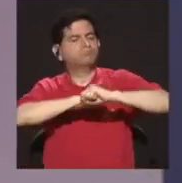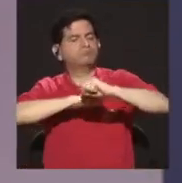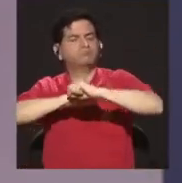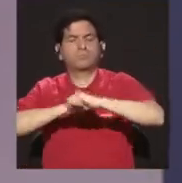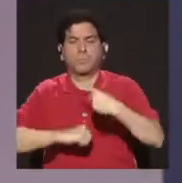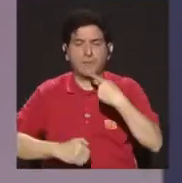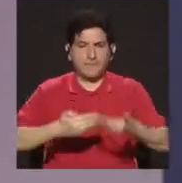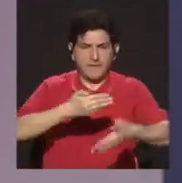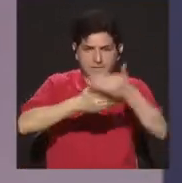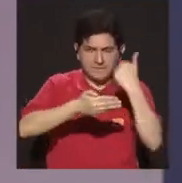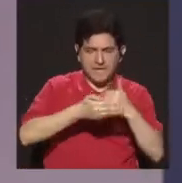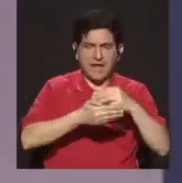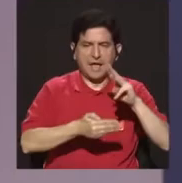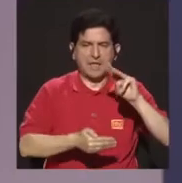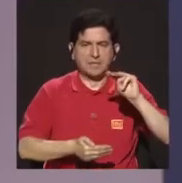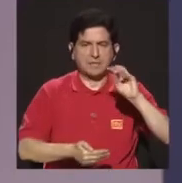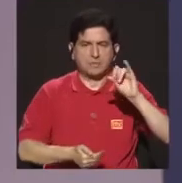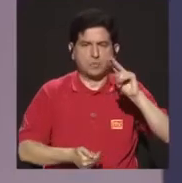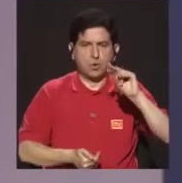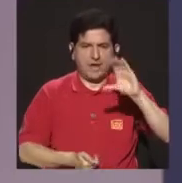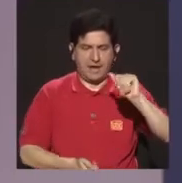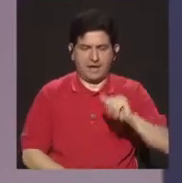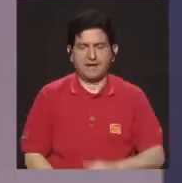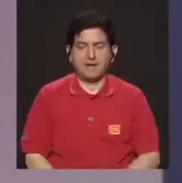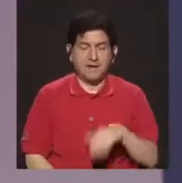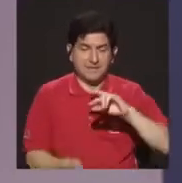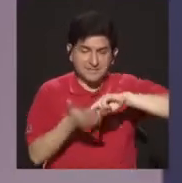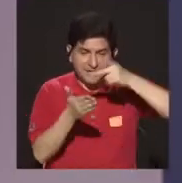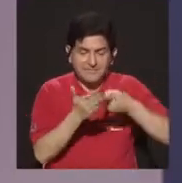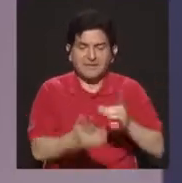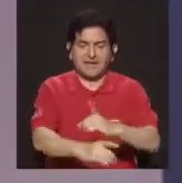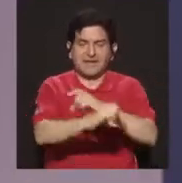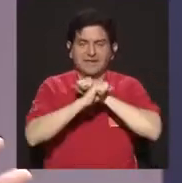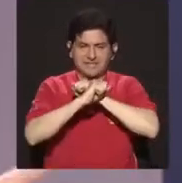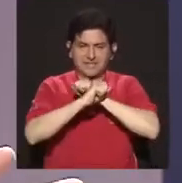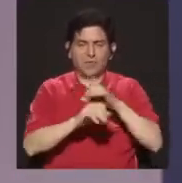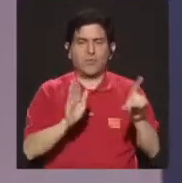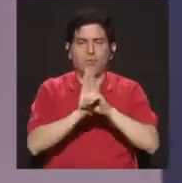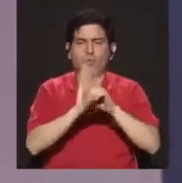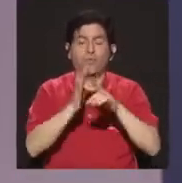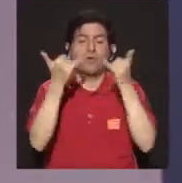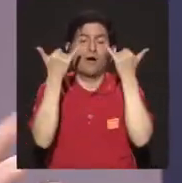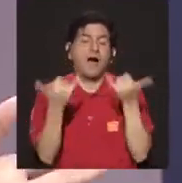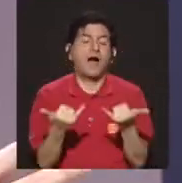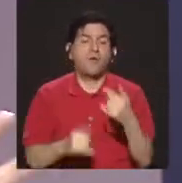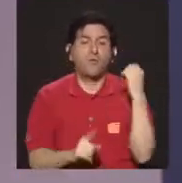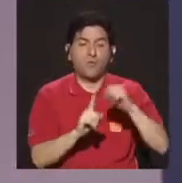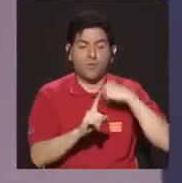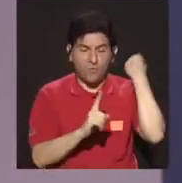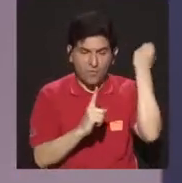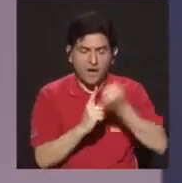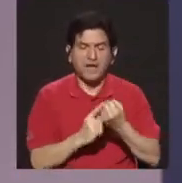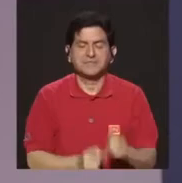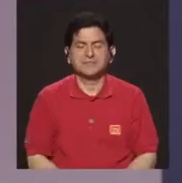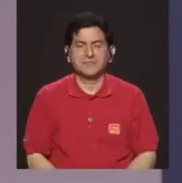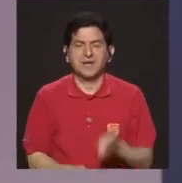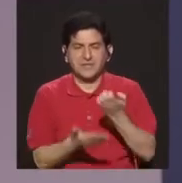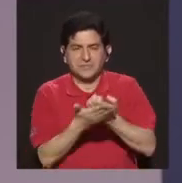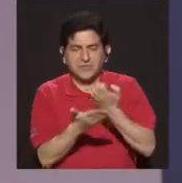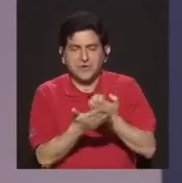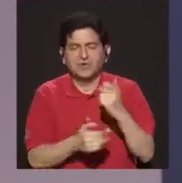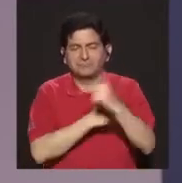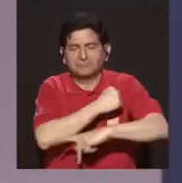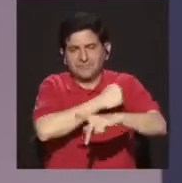mencionaba mónica lines para garantizar justamente esos esos derechos en estos momentos y dada la situación fiscal que conocemos